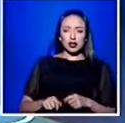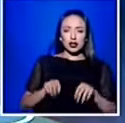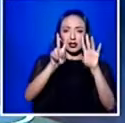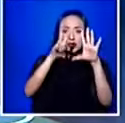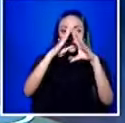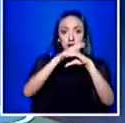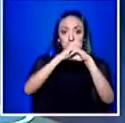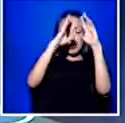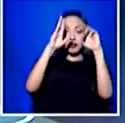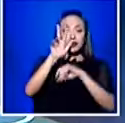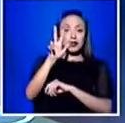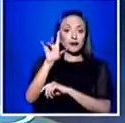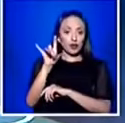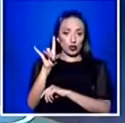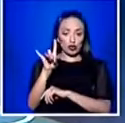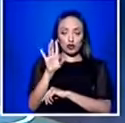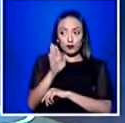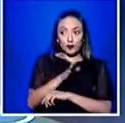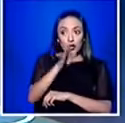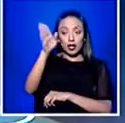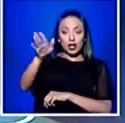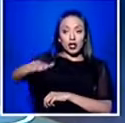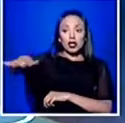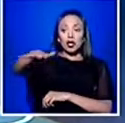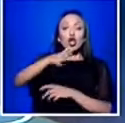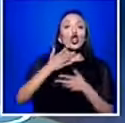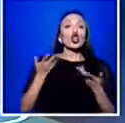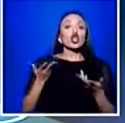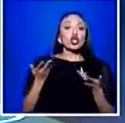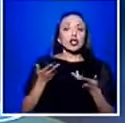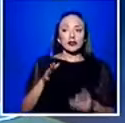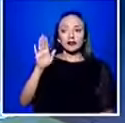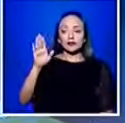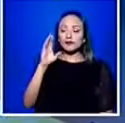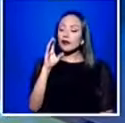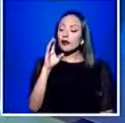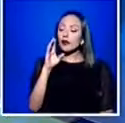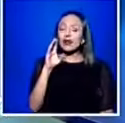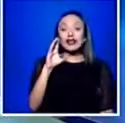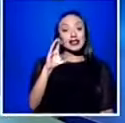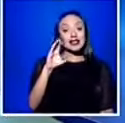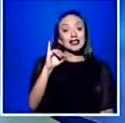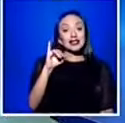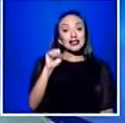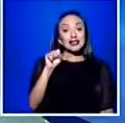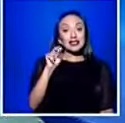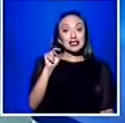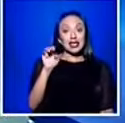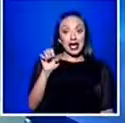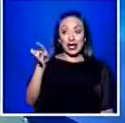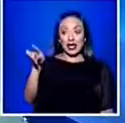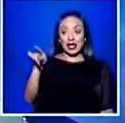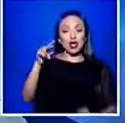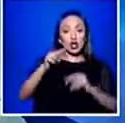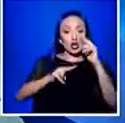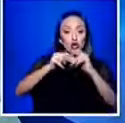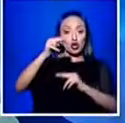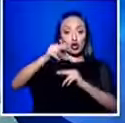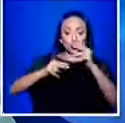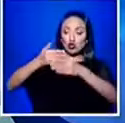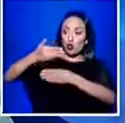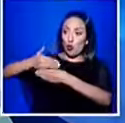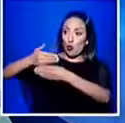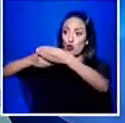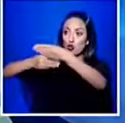7:38 y ahora nos vamos en vivo hasta el barrio Virgen del Cisne, que está ubicado en el sur de Quito, donde la construcción de un muro empezó hace un año,